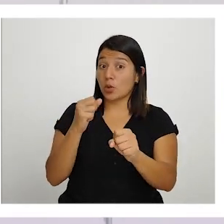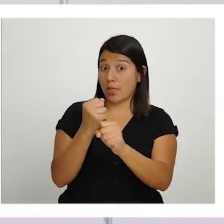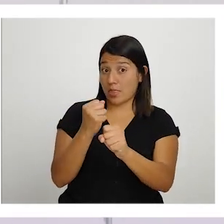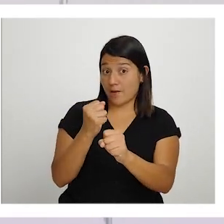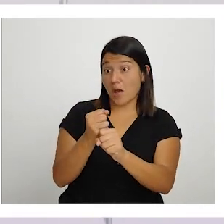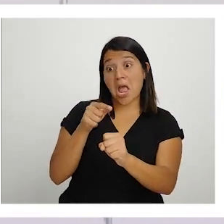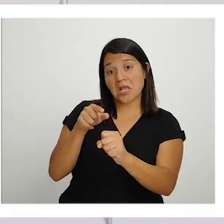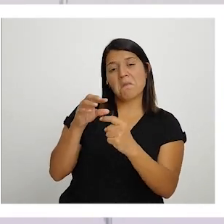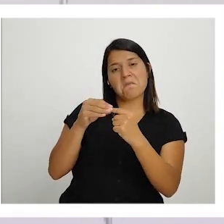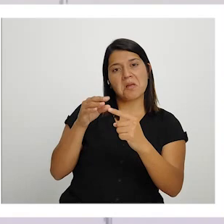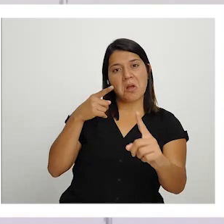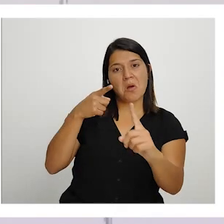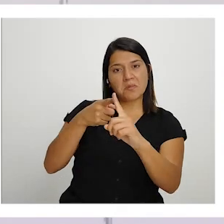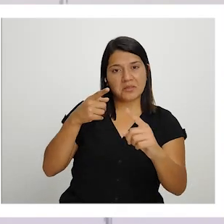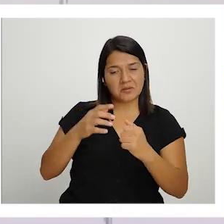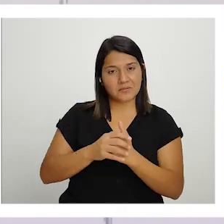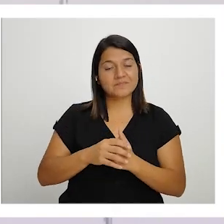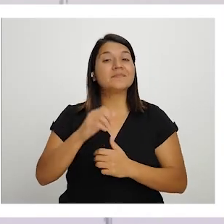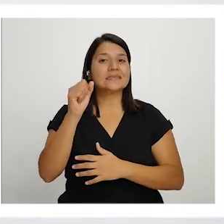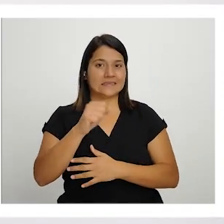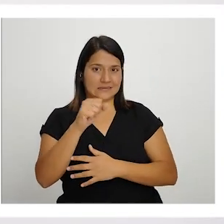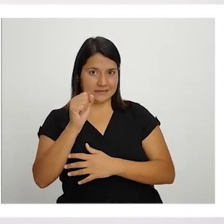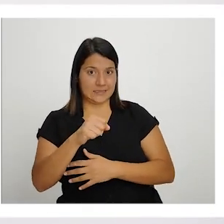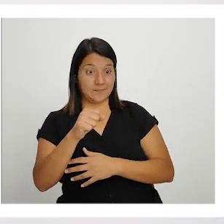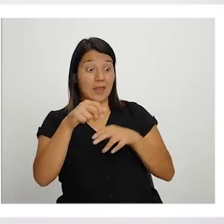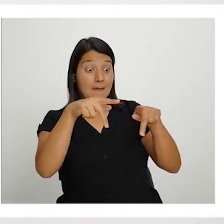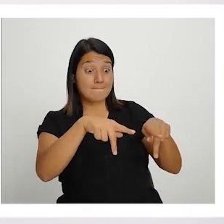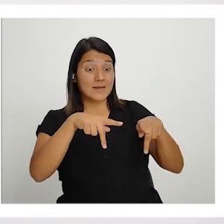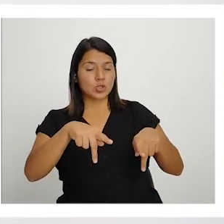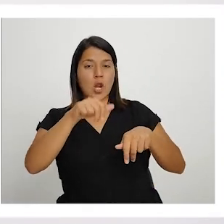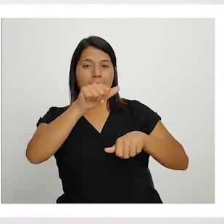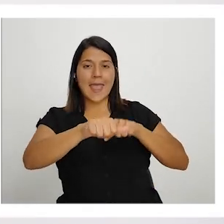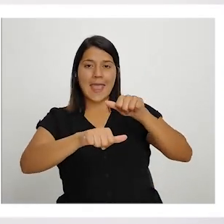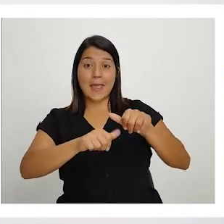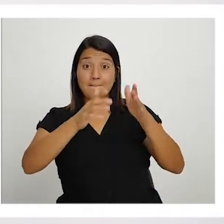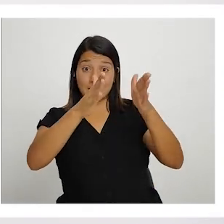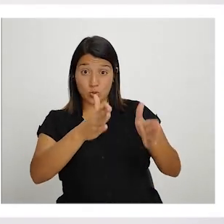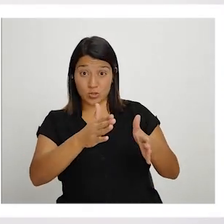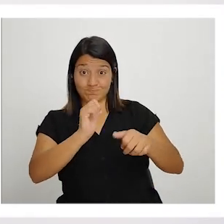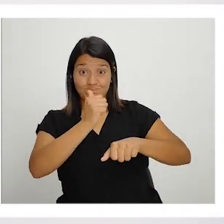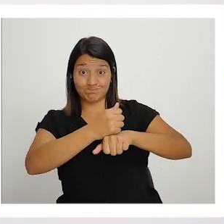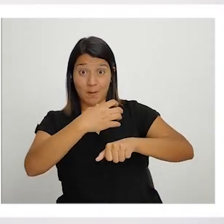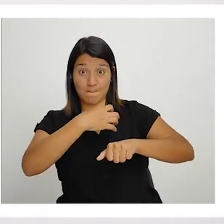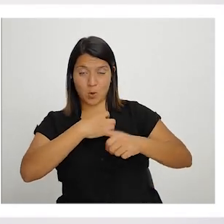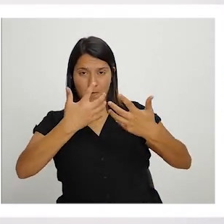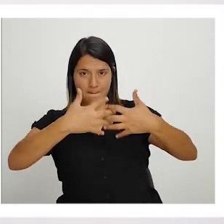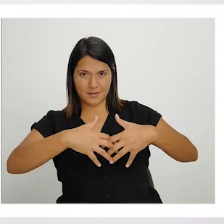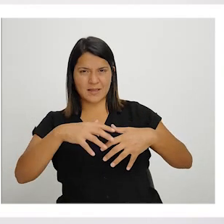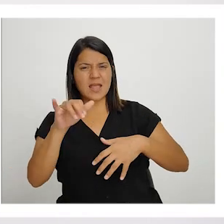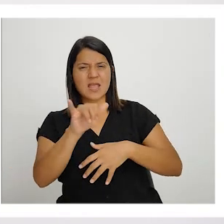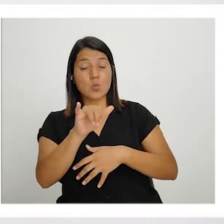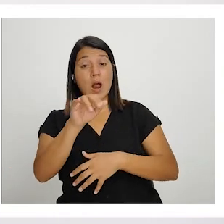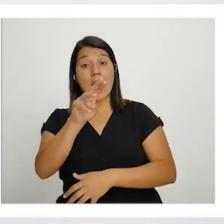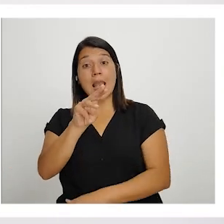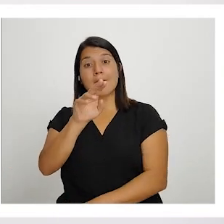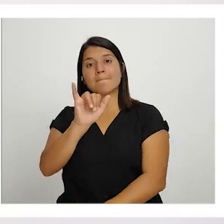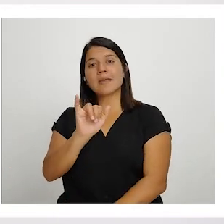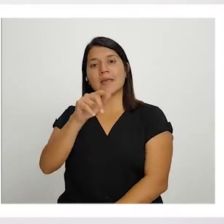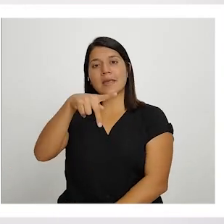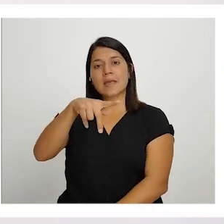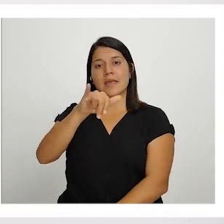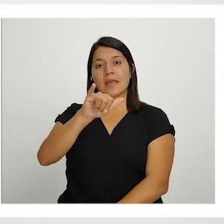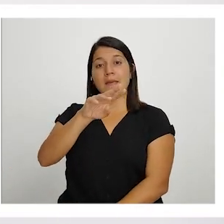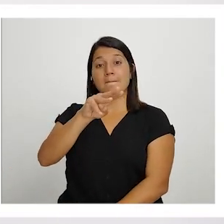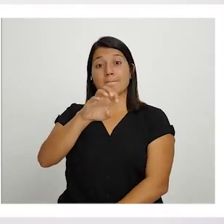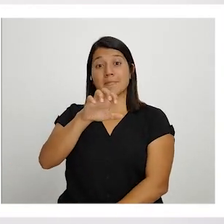objetivos de esto. Sí, los emprendedores y las emprendedoras, así como las micro, pequeñas y medianas empresas, son